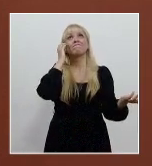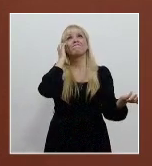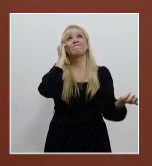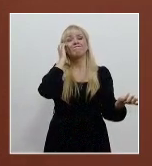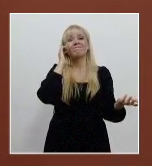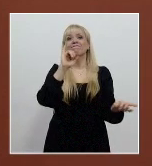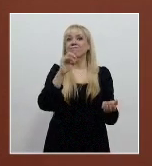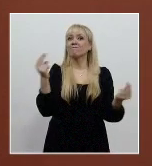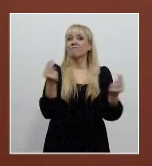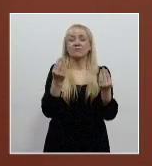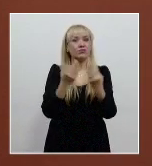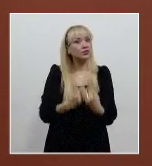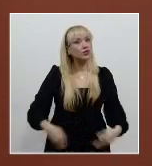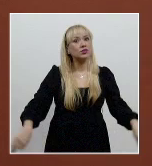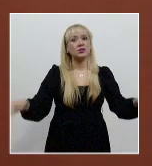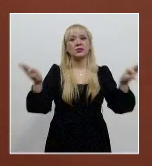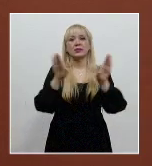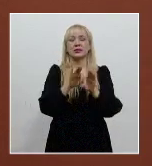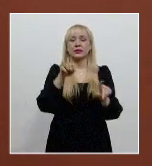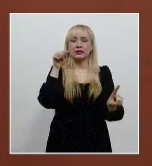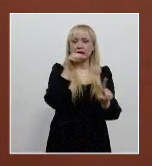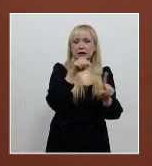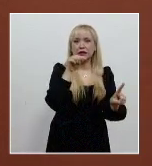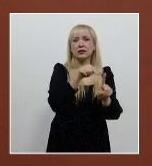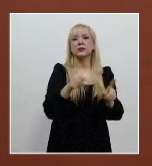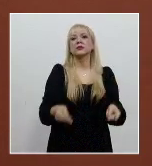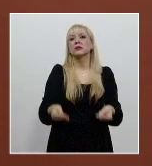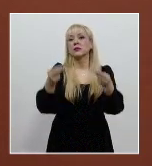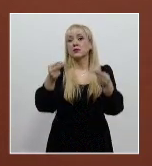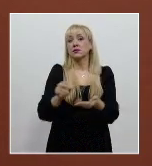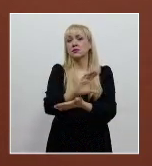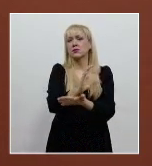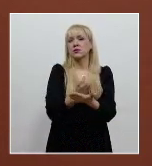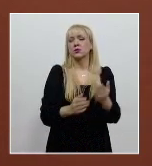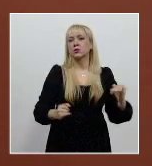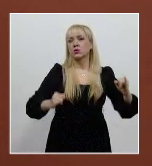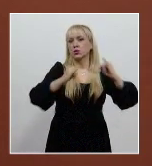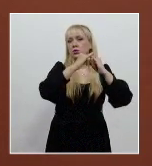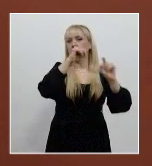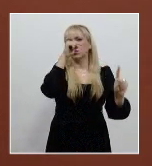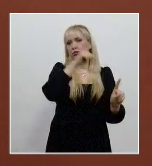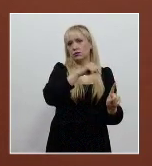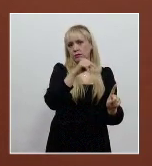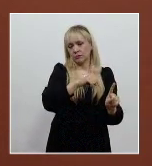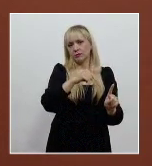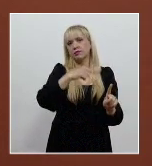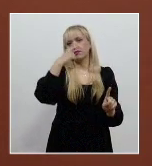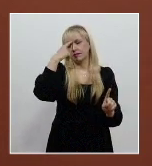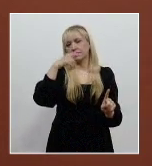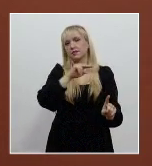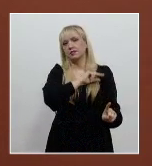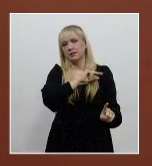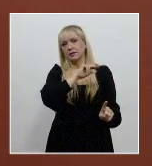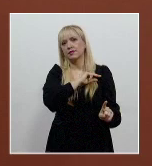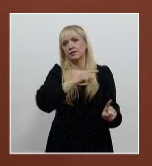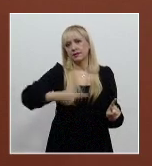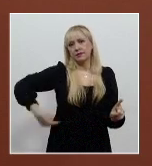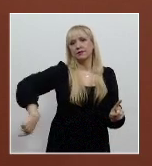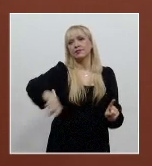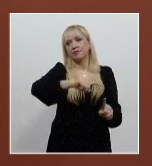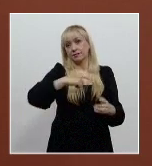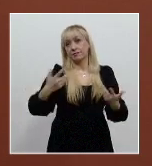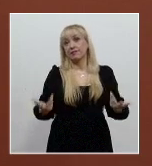Institucional estableció la importancia de fortalecer el Instituto Federal de Especialistas en